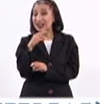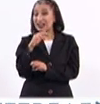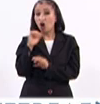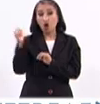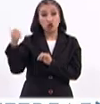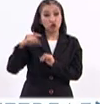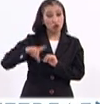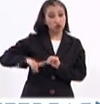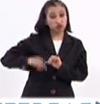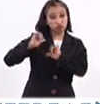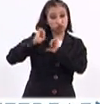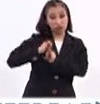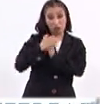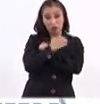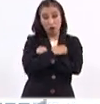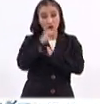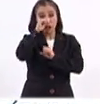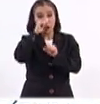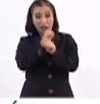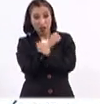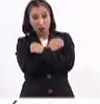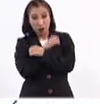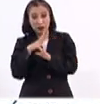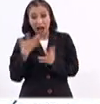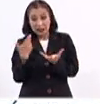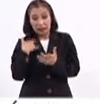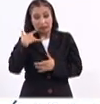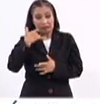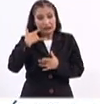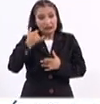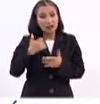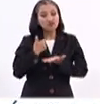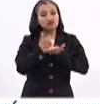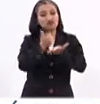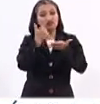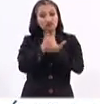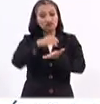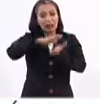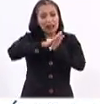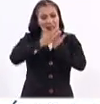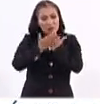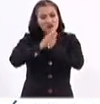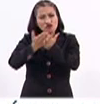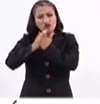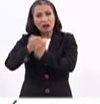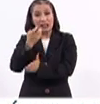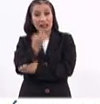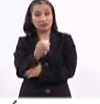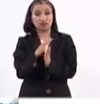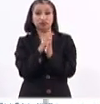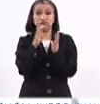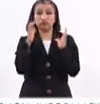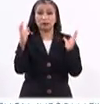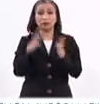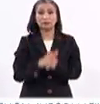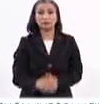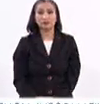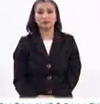otro ministerio o Secretaría de Educación realiza un esfuerzo social y editorial de esta